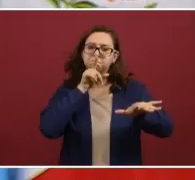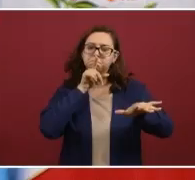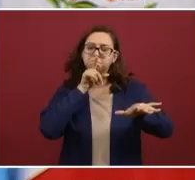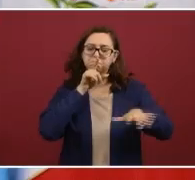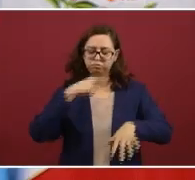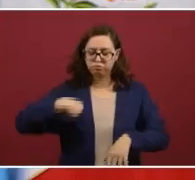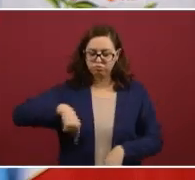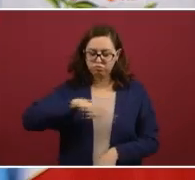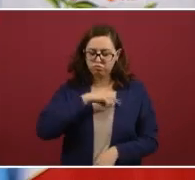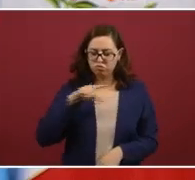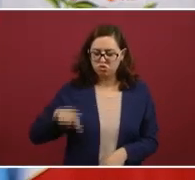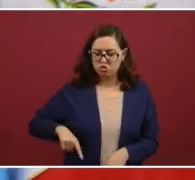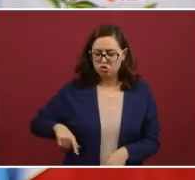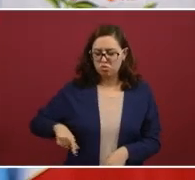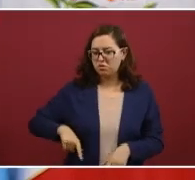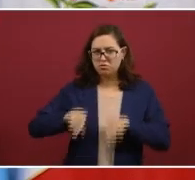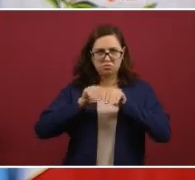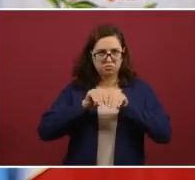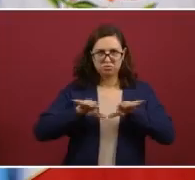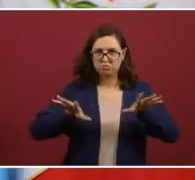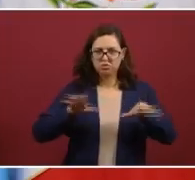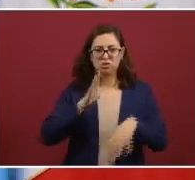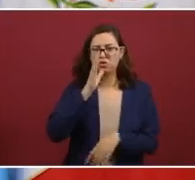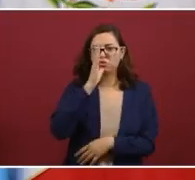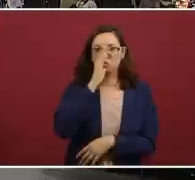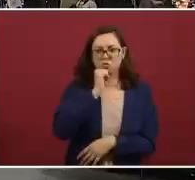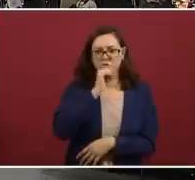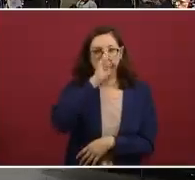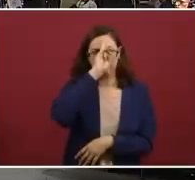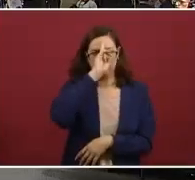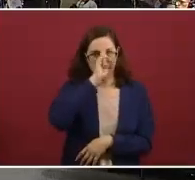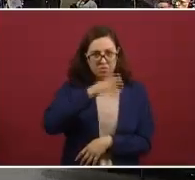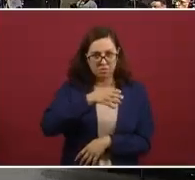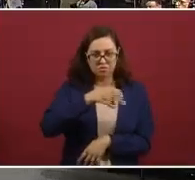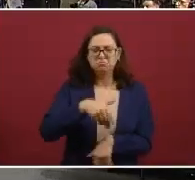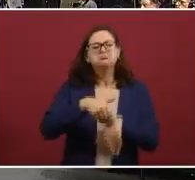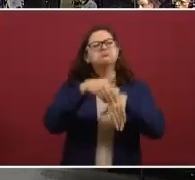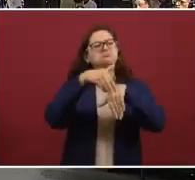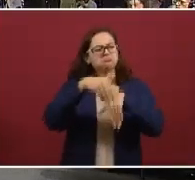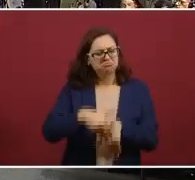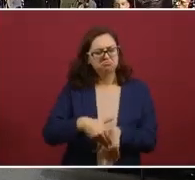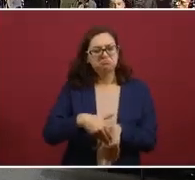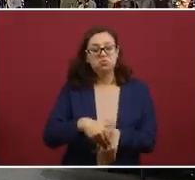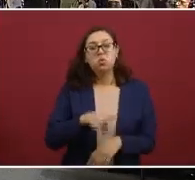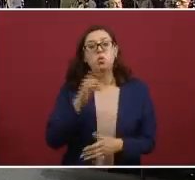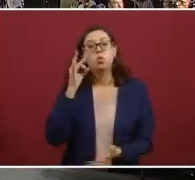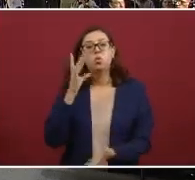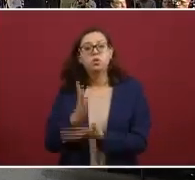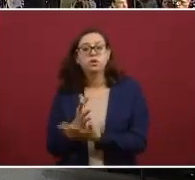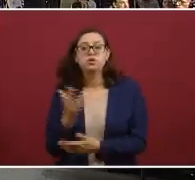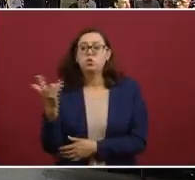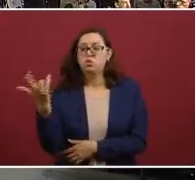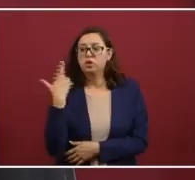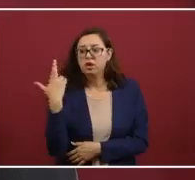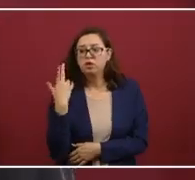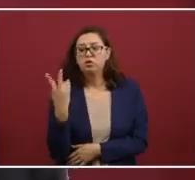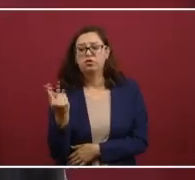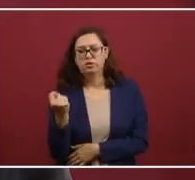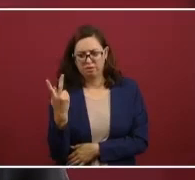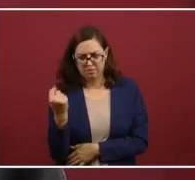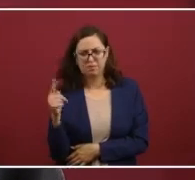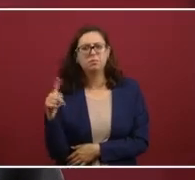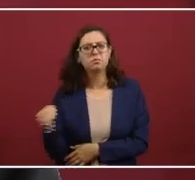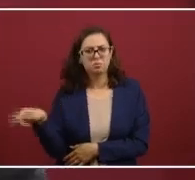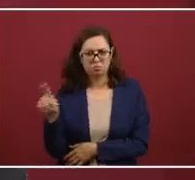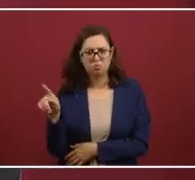medios de información, de comunicación, podrán hacerlo, pero por